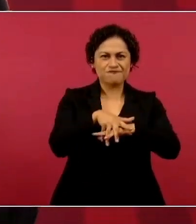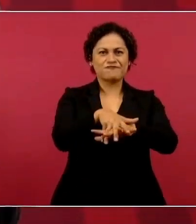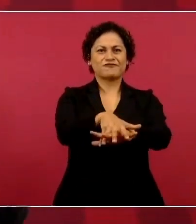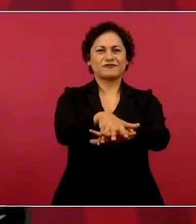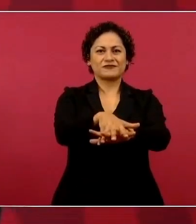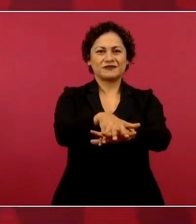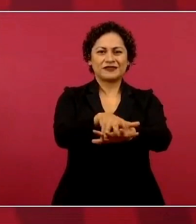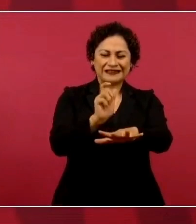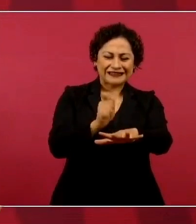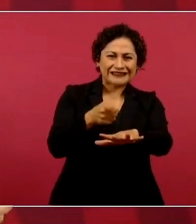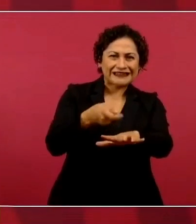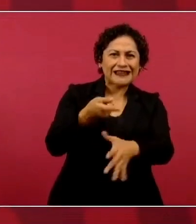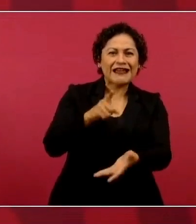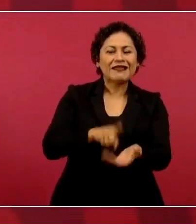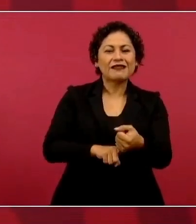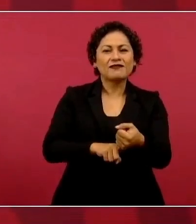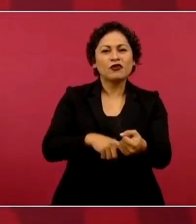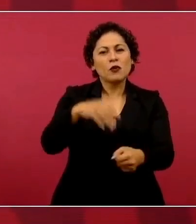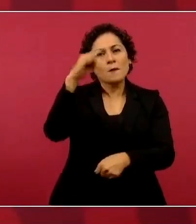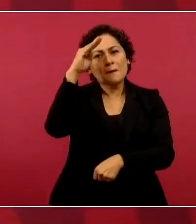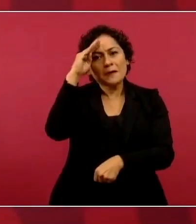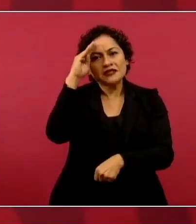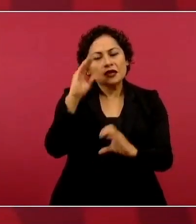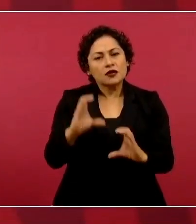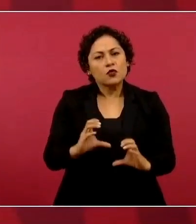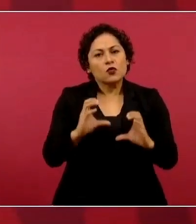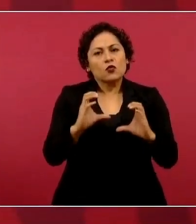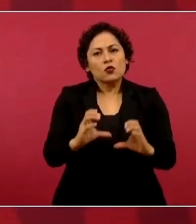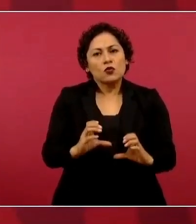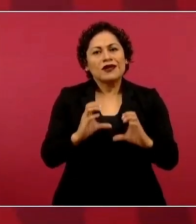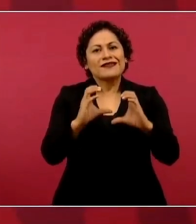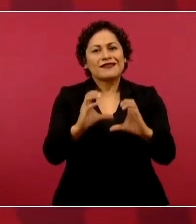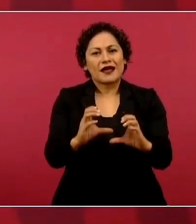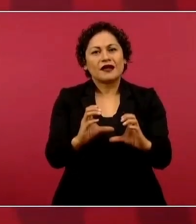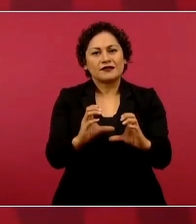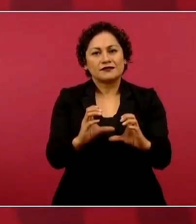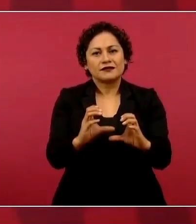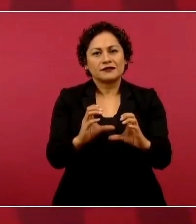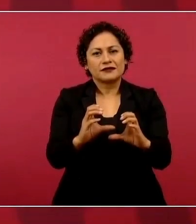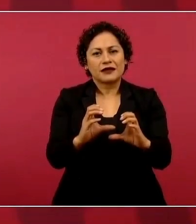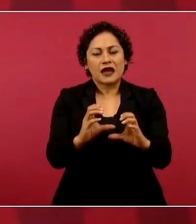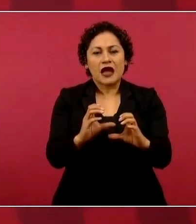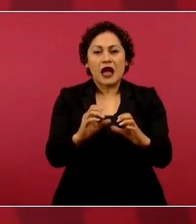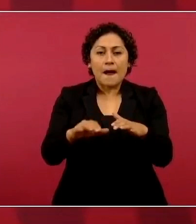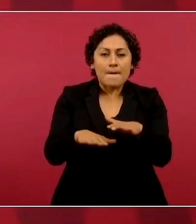que se procure que el tronco sea el nuestro.